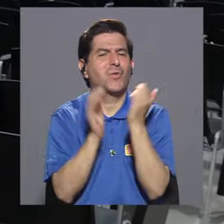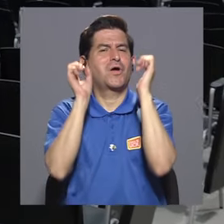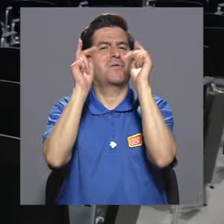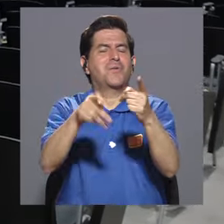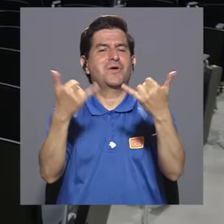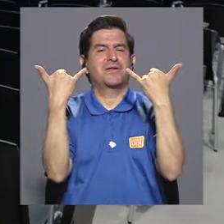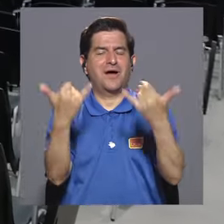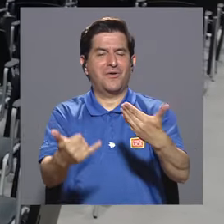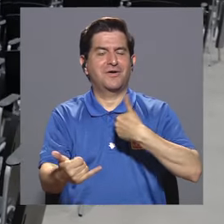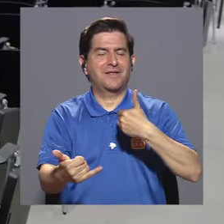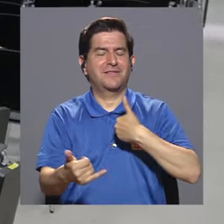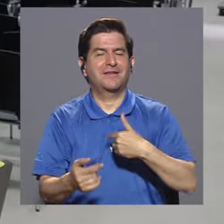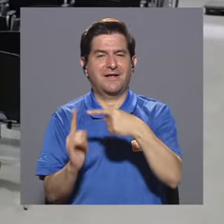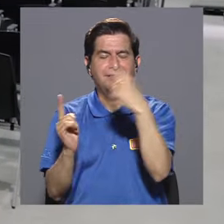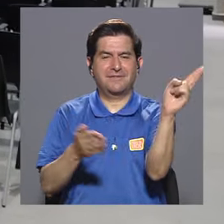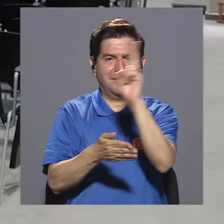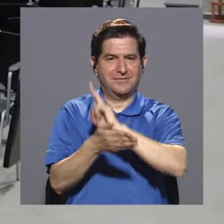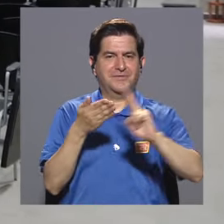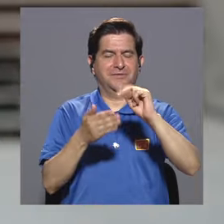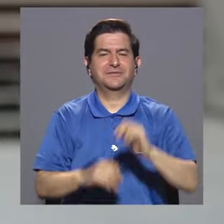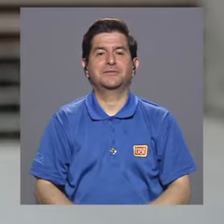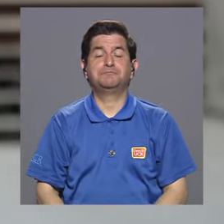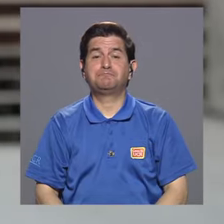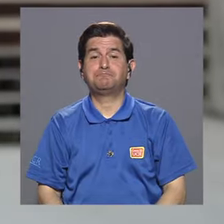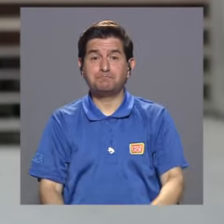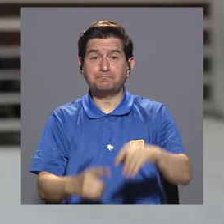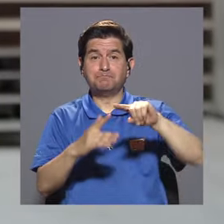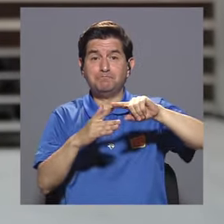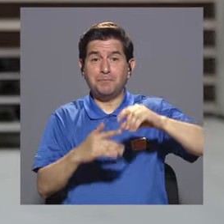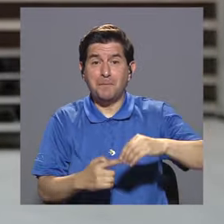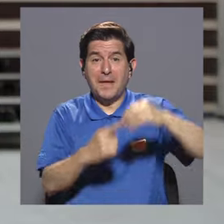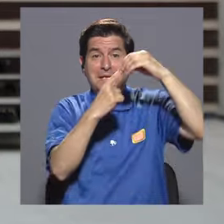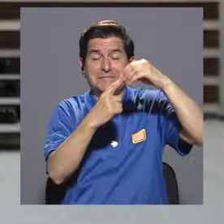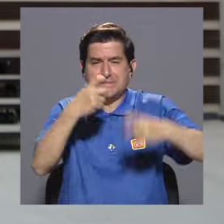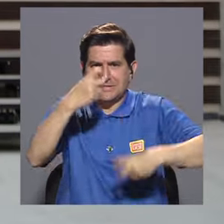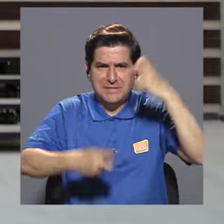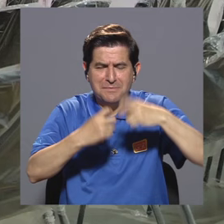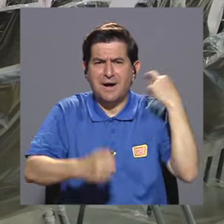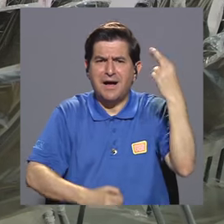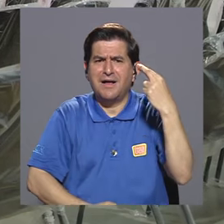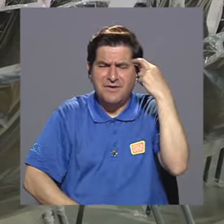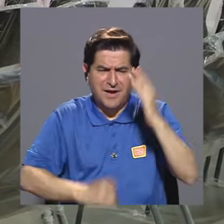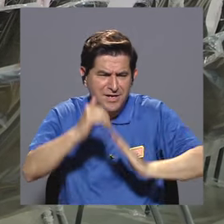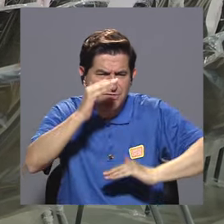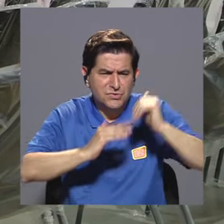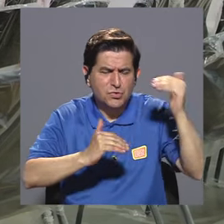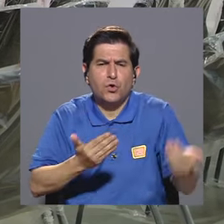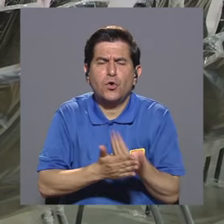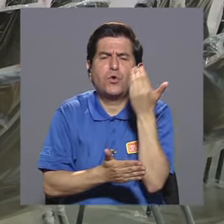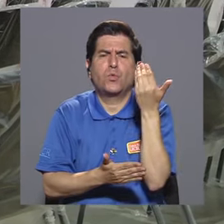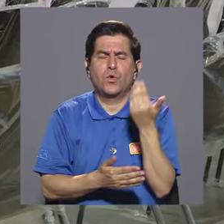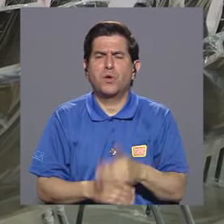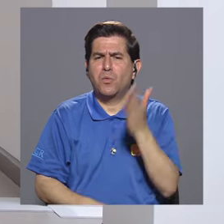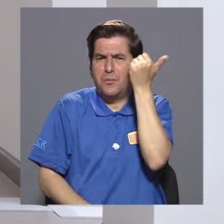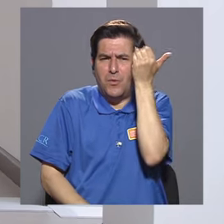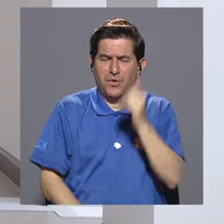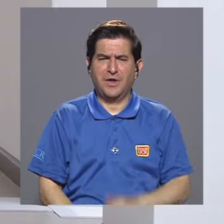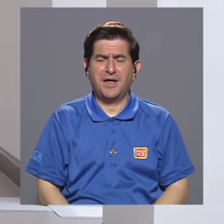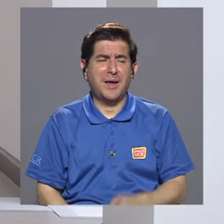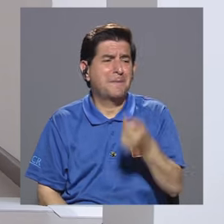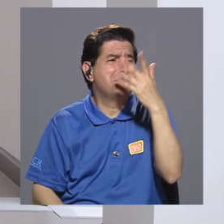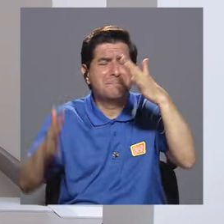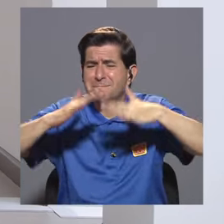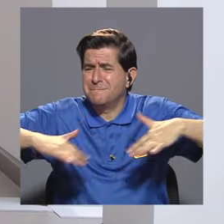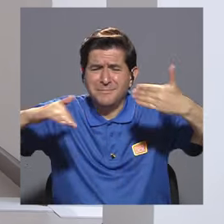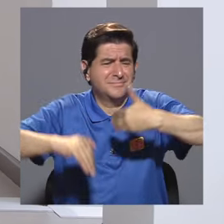nueva oportunidad que nos brinda la universidad. La principal problemática que dio pie a la construcción del nuevo edificio fue